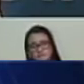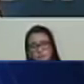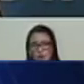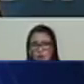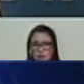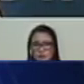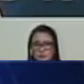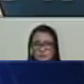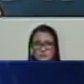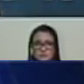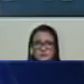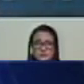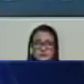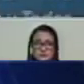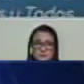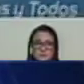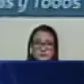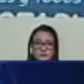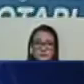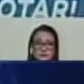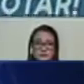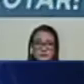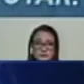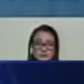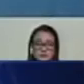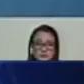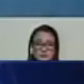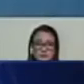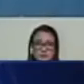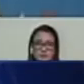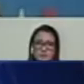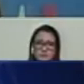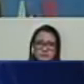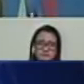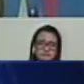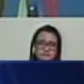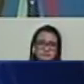expediente antidemocrático muy alto, no solamente porque recurren a